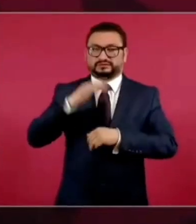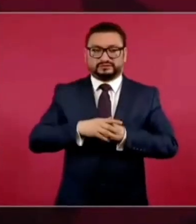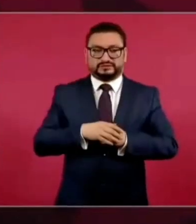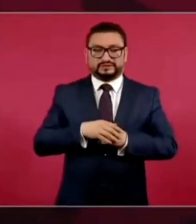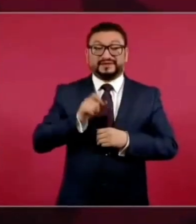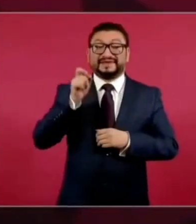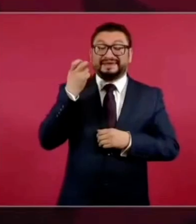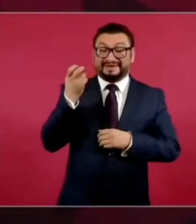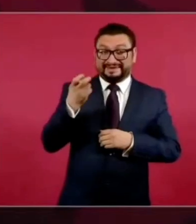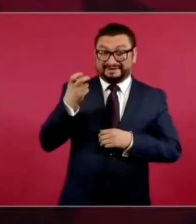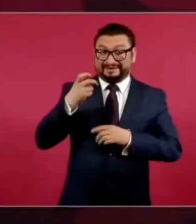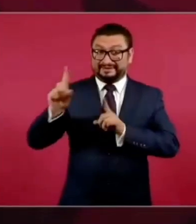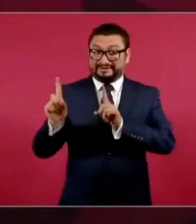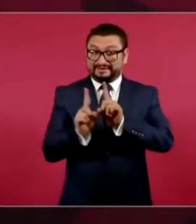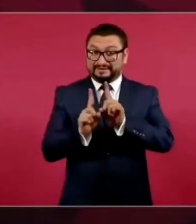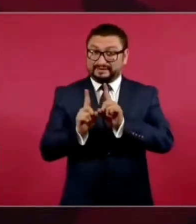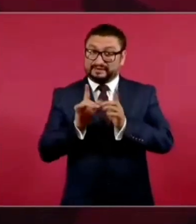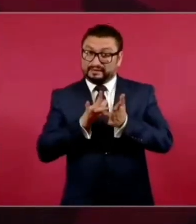asesorando